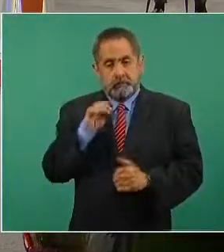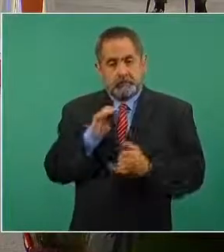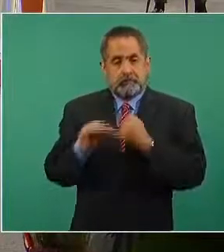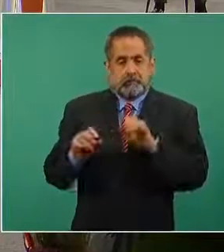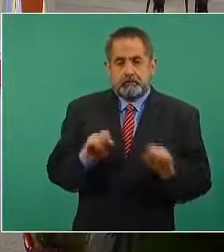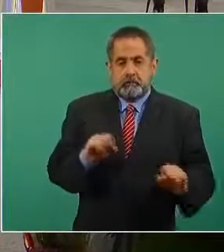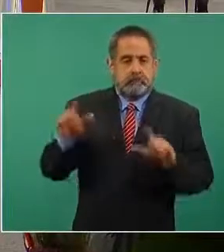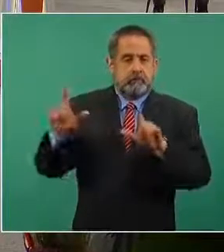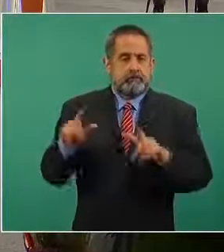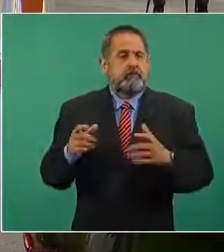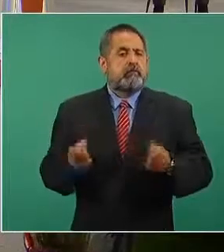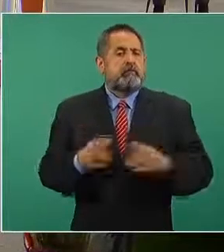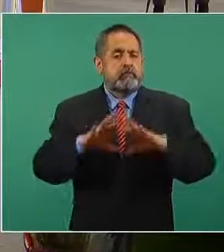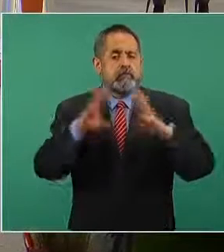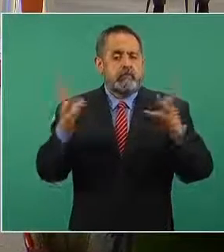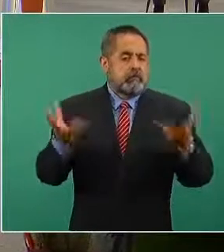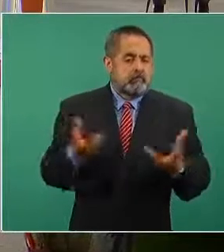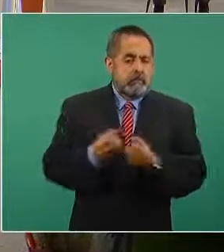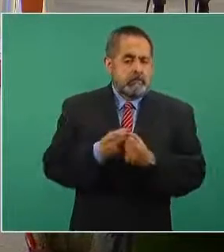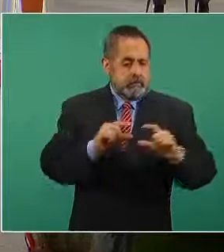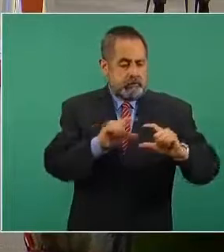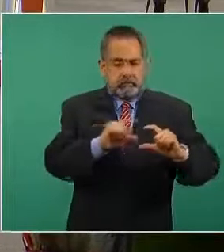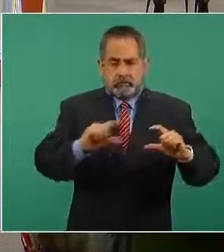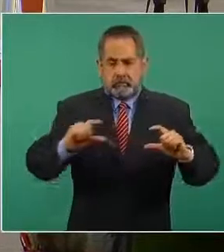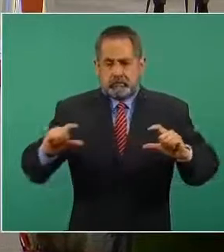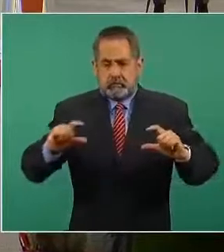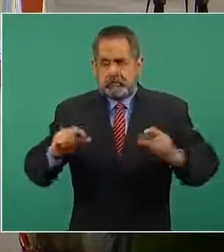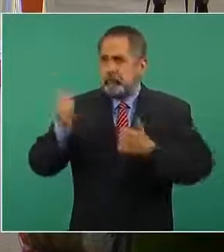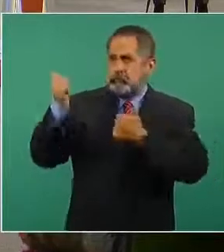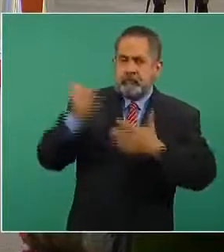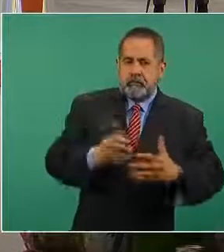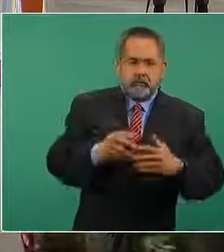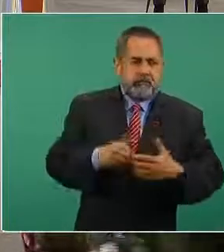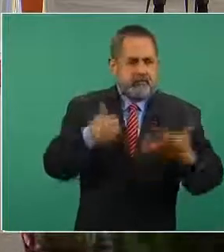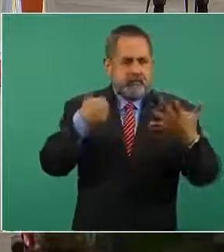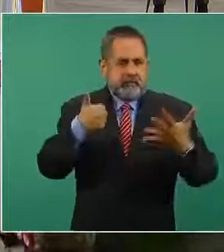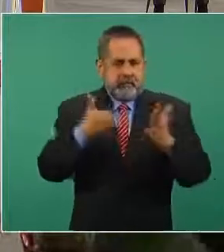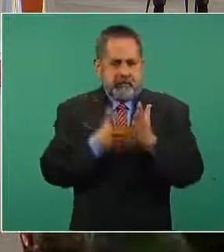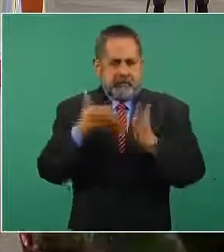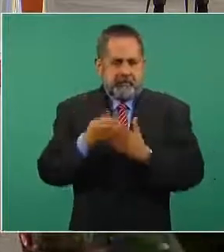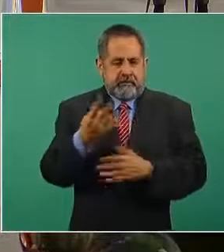que nos muestra la distribución por tipo de vacuna. De estos